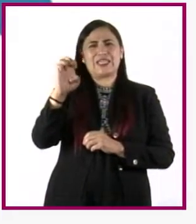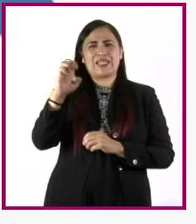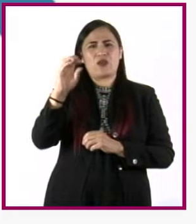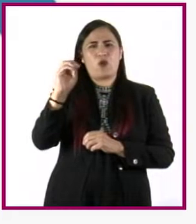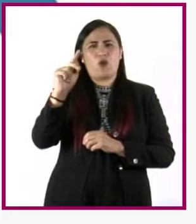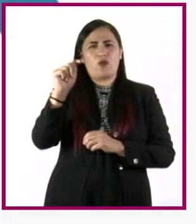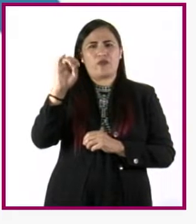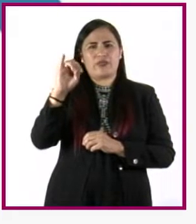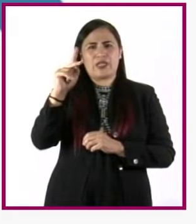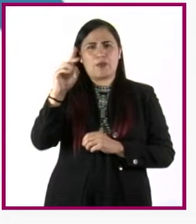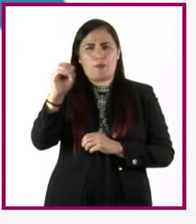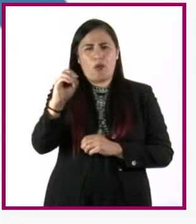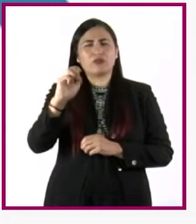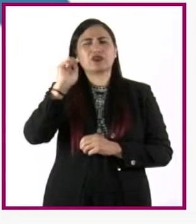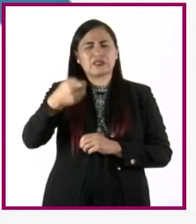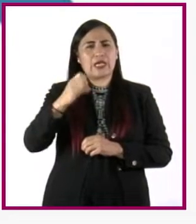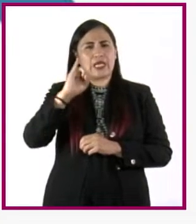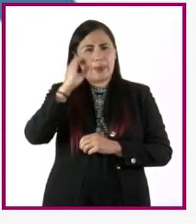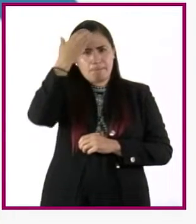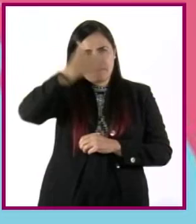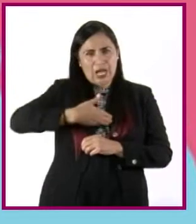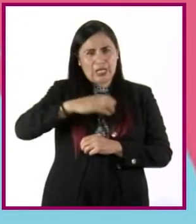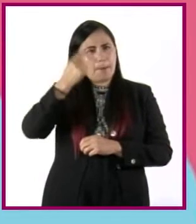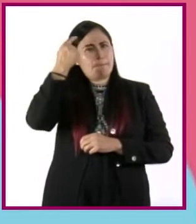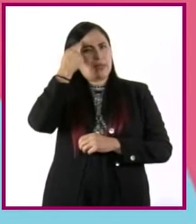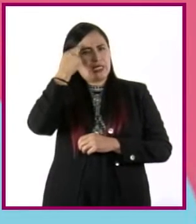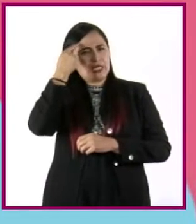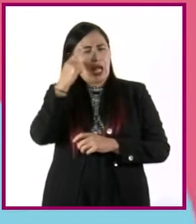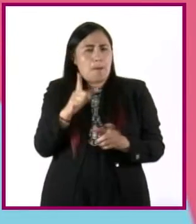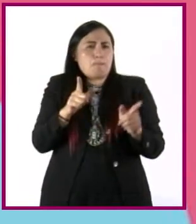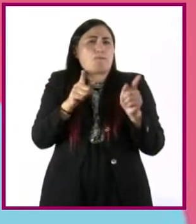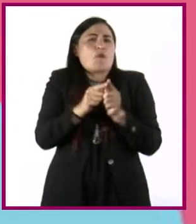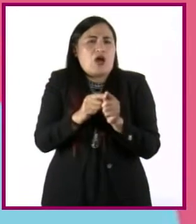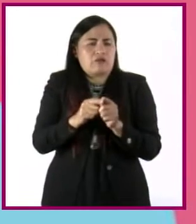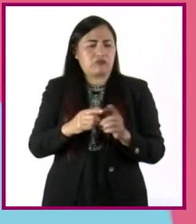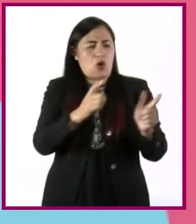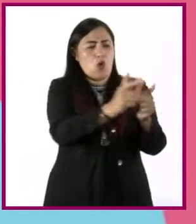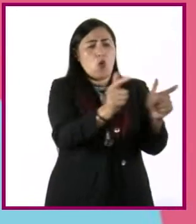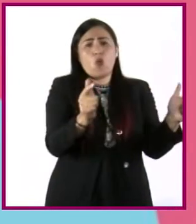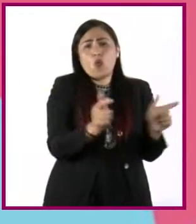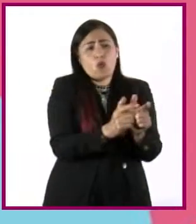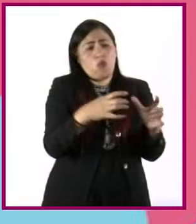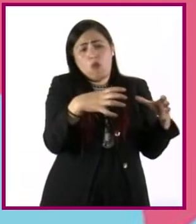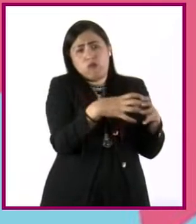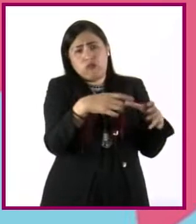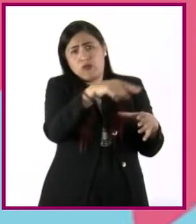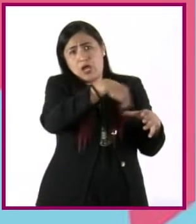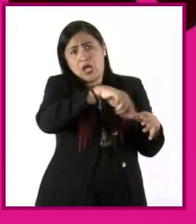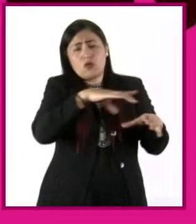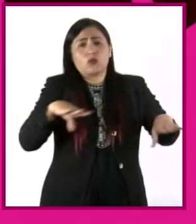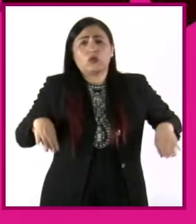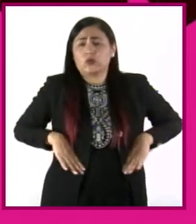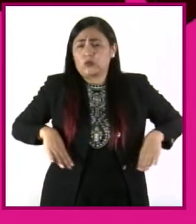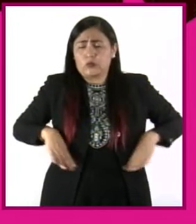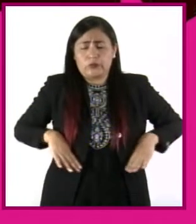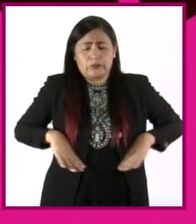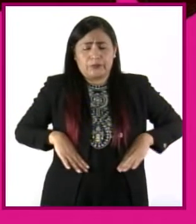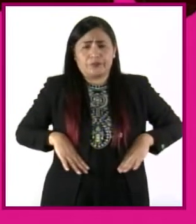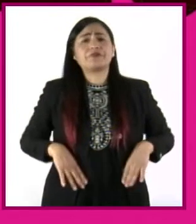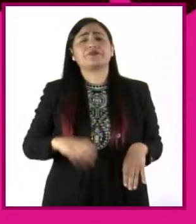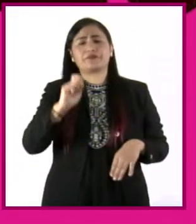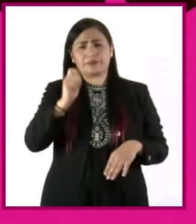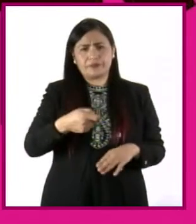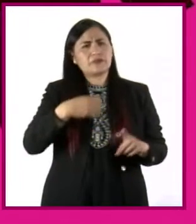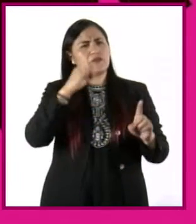estereotipo es una imagen mental muy simplificada acerca de un grupo de gente con ciertas características. Son los